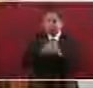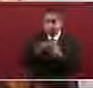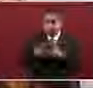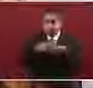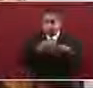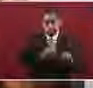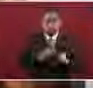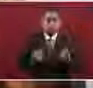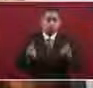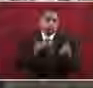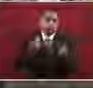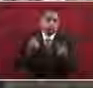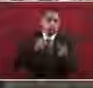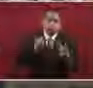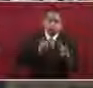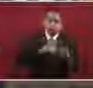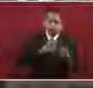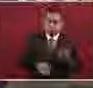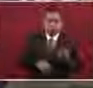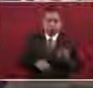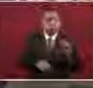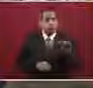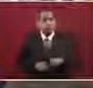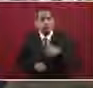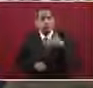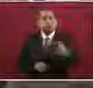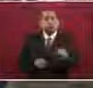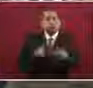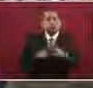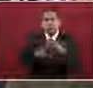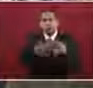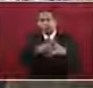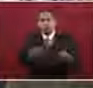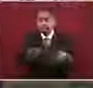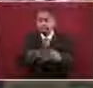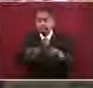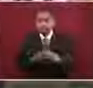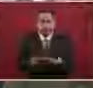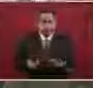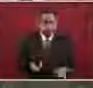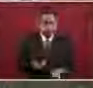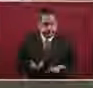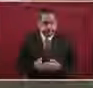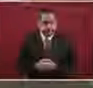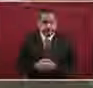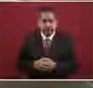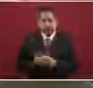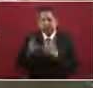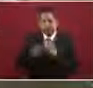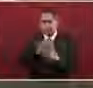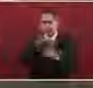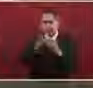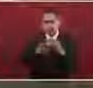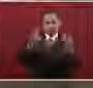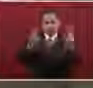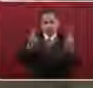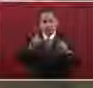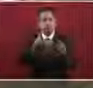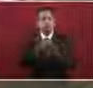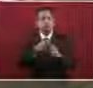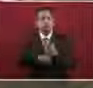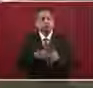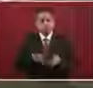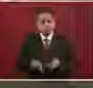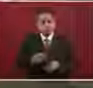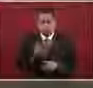operativo fueron asesinadas y que otras incluso están desaparecidas. Insistir también en este tema de que hasta este momento